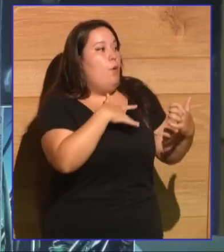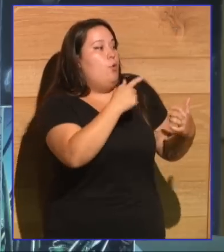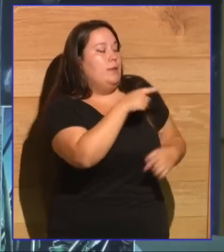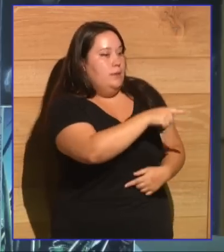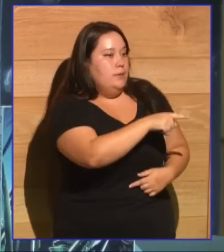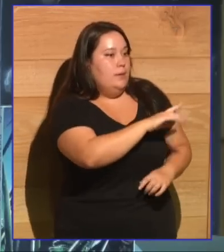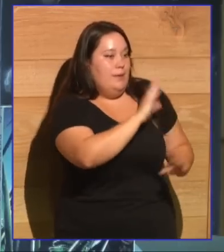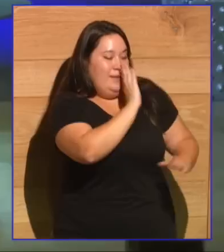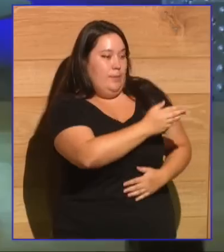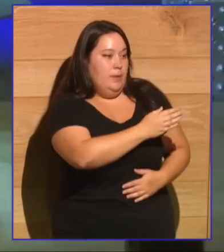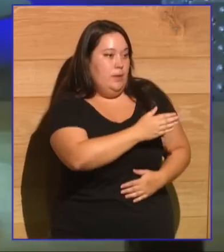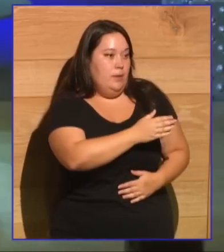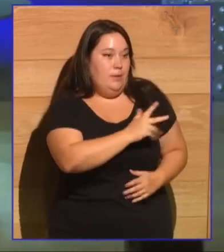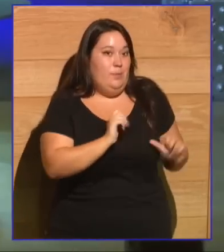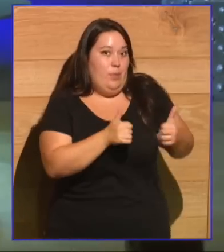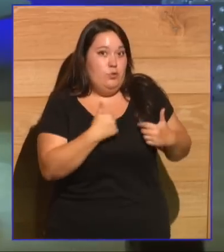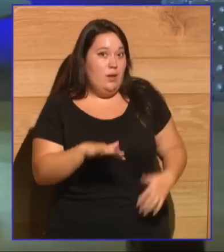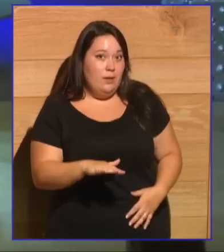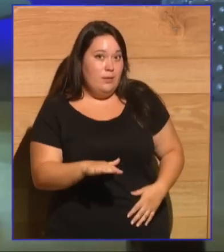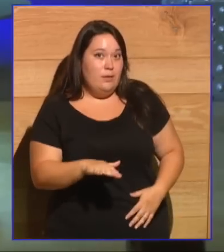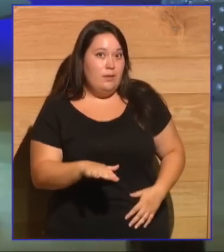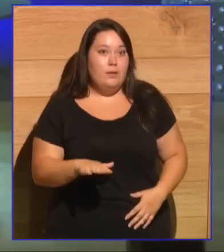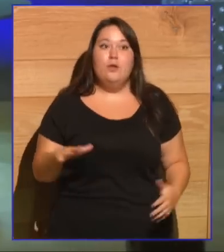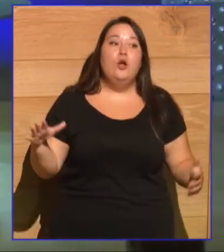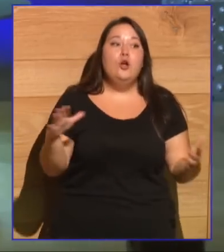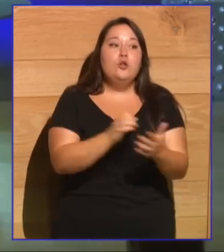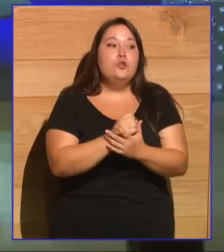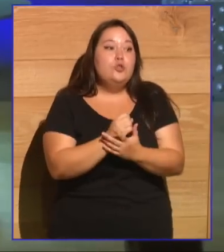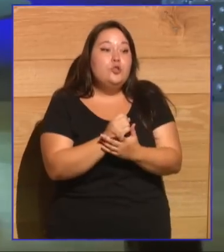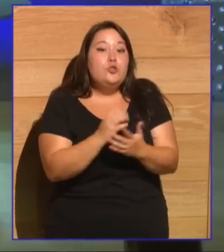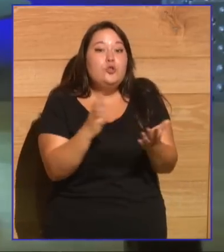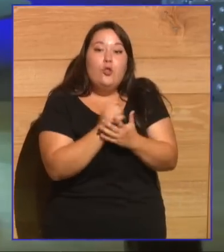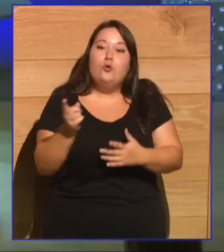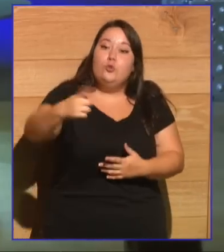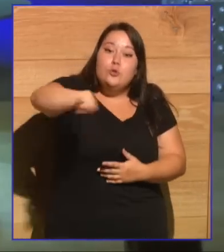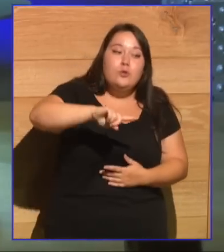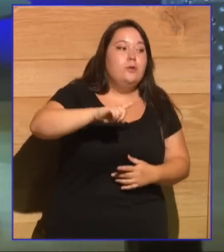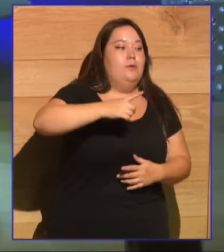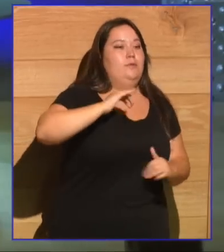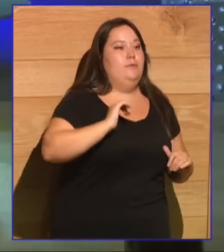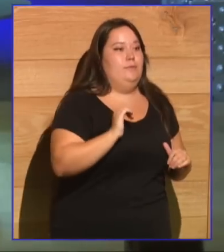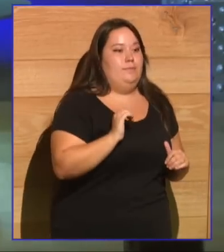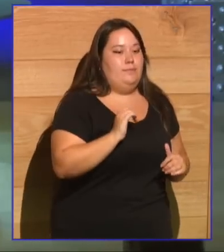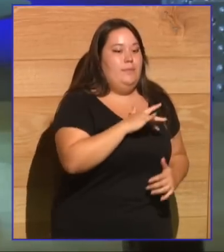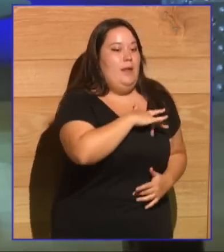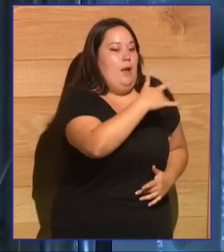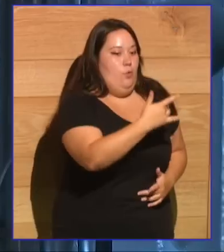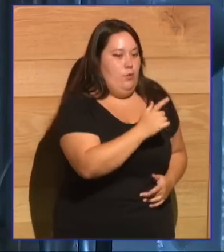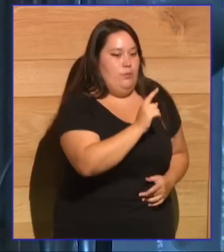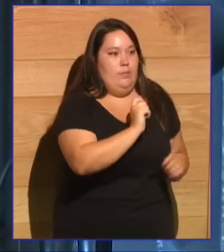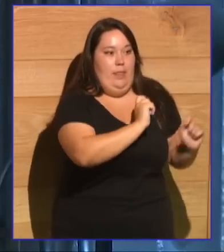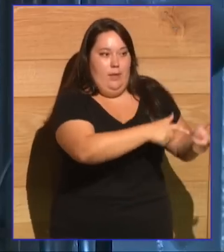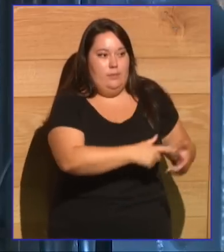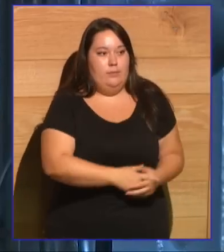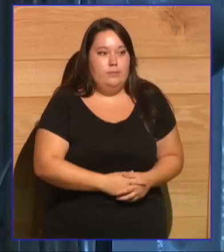claro no a ver todos le grace a él nosotros nos queremos a ninguno y yo creo que así está bien repartió no soy práctica lee